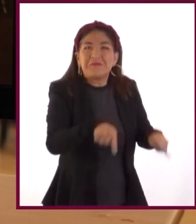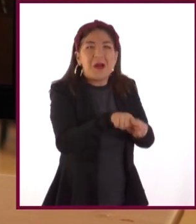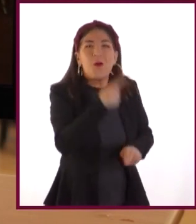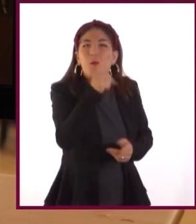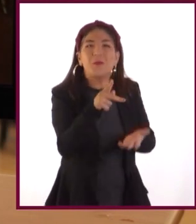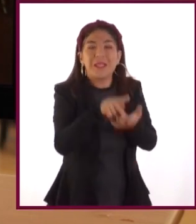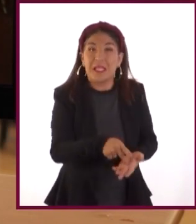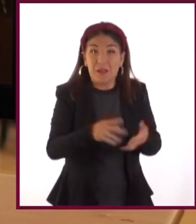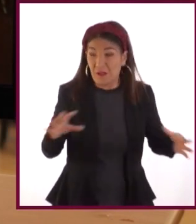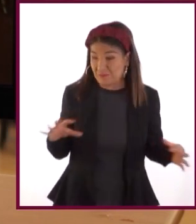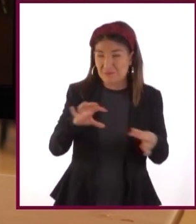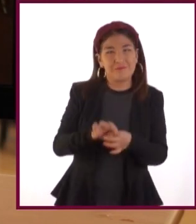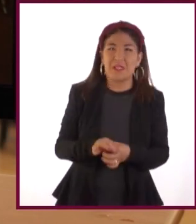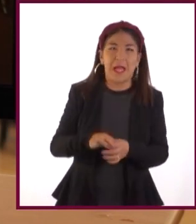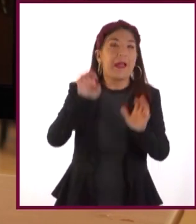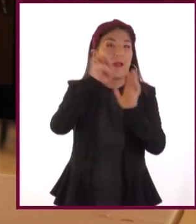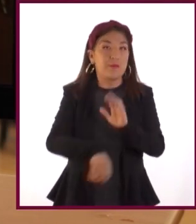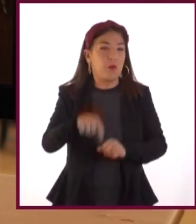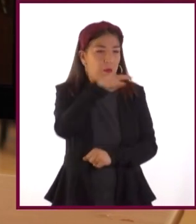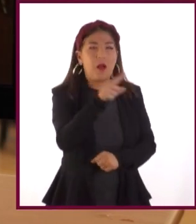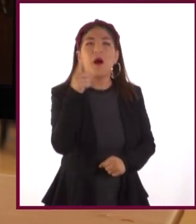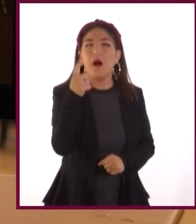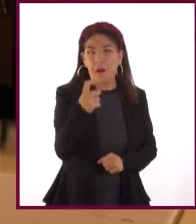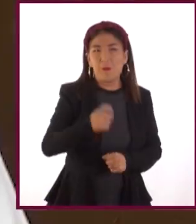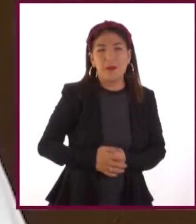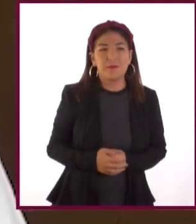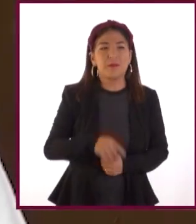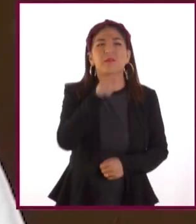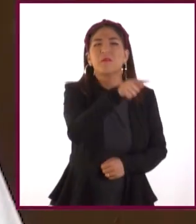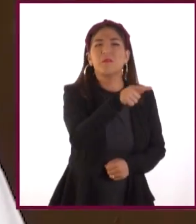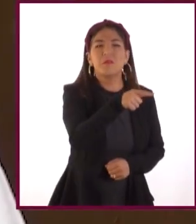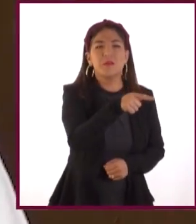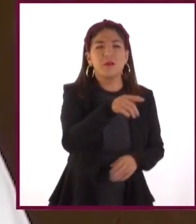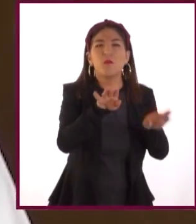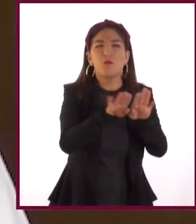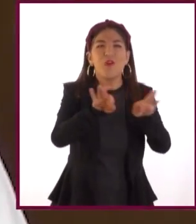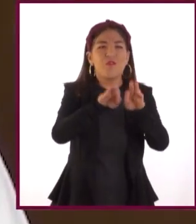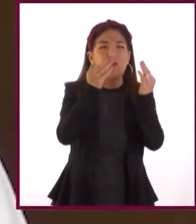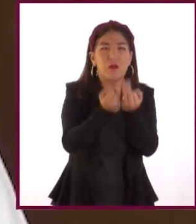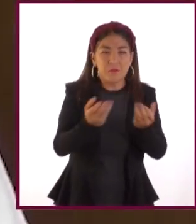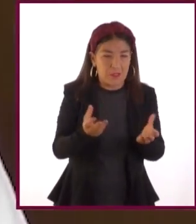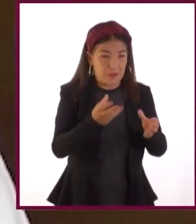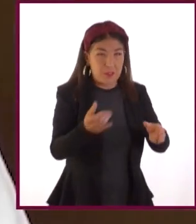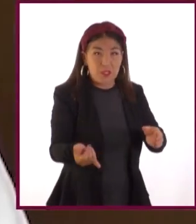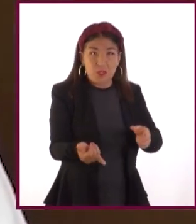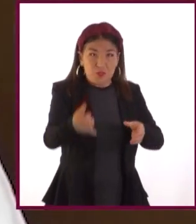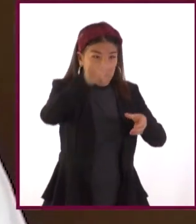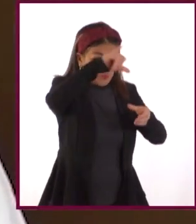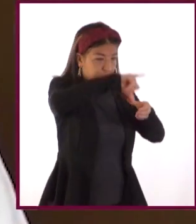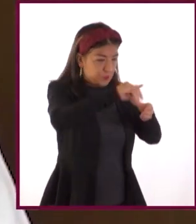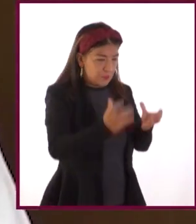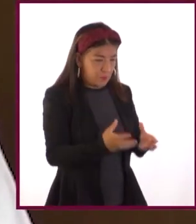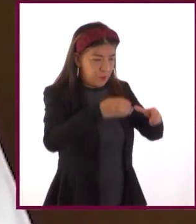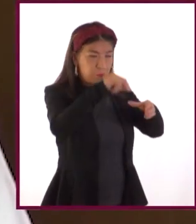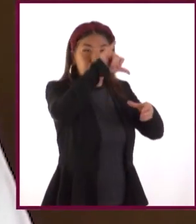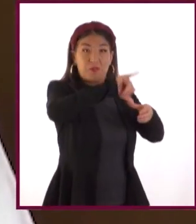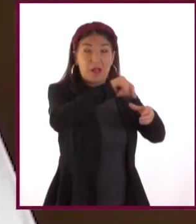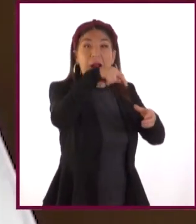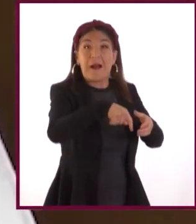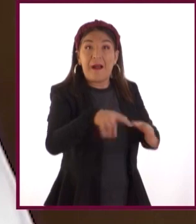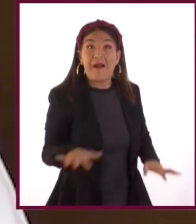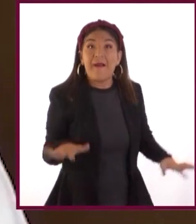cuadrado, una figura geométrica tridimensional, un paralelepípedo, y en eso ahí tienes tu kilo. Pero si yo lo trituro y lo pongo